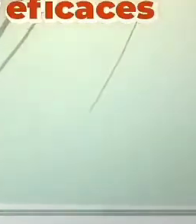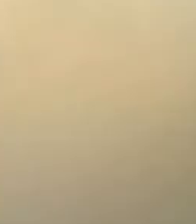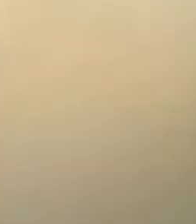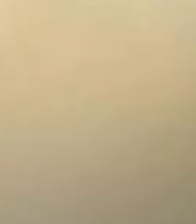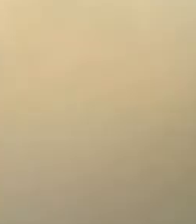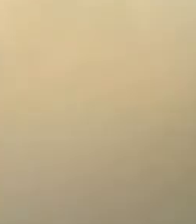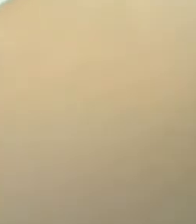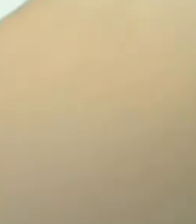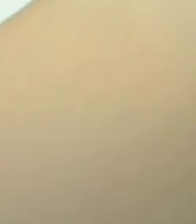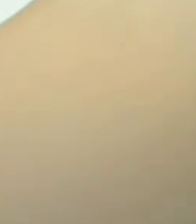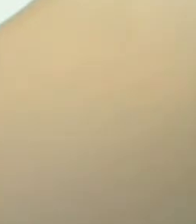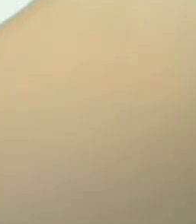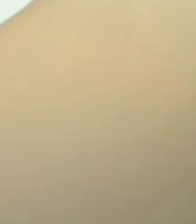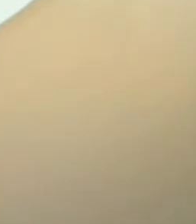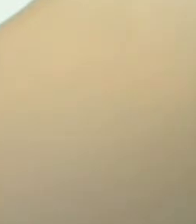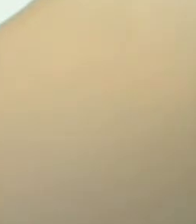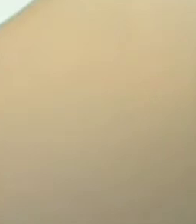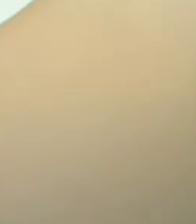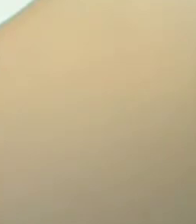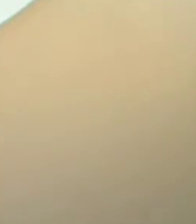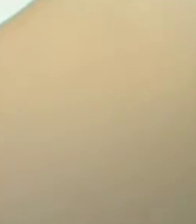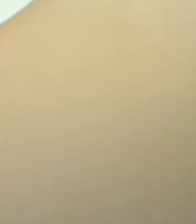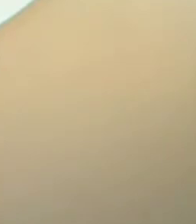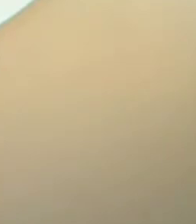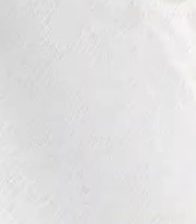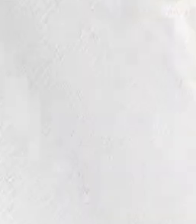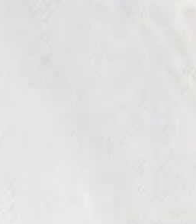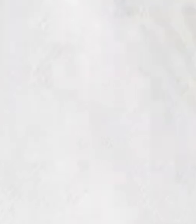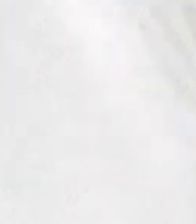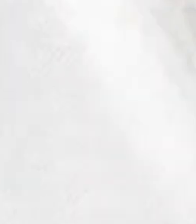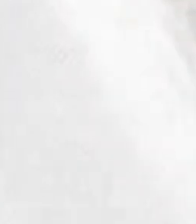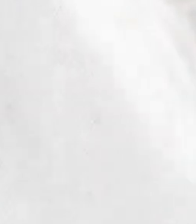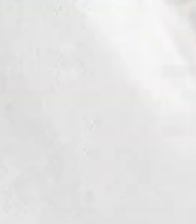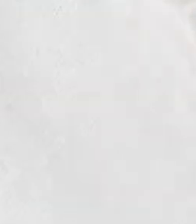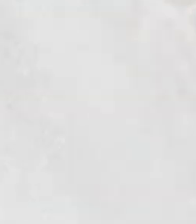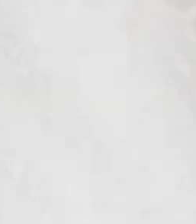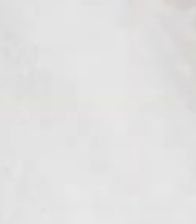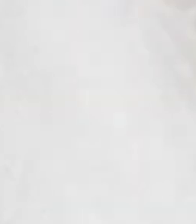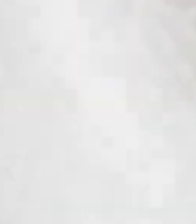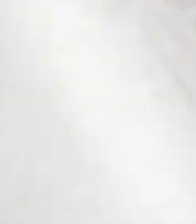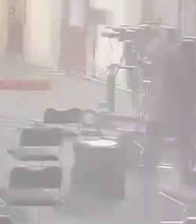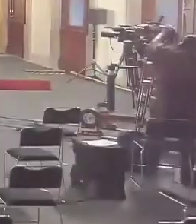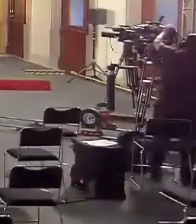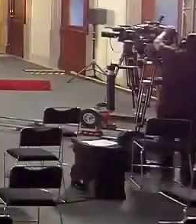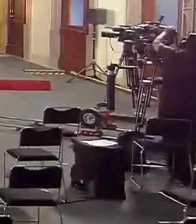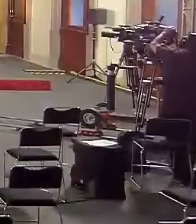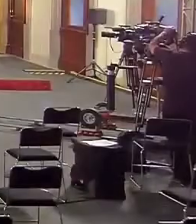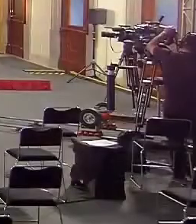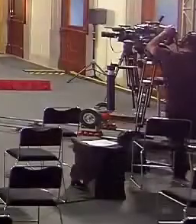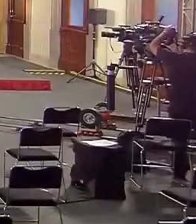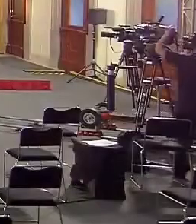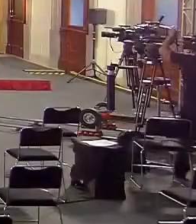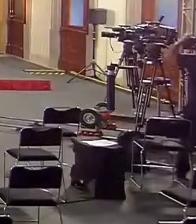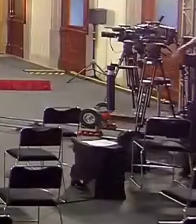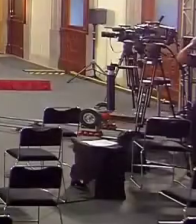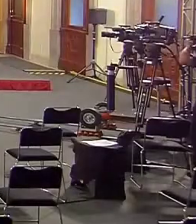eficaces. Cuidémonos entre todos. Vacúnate y no bajes la guardia. Secretaría de Salud.